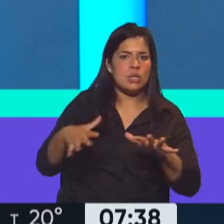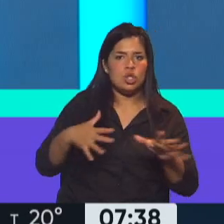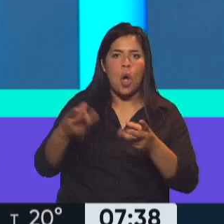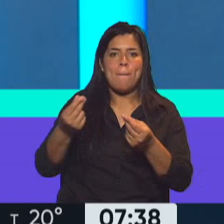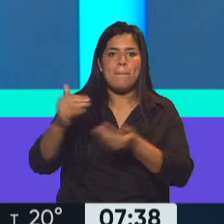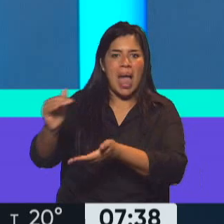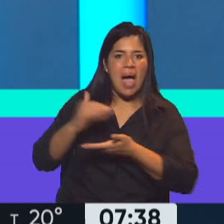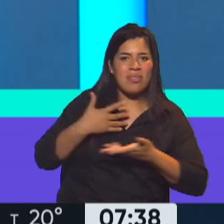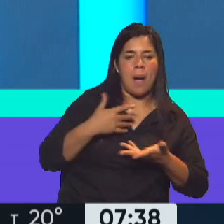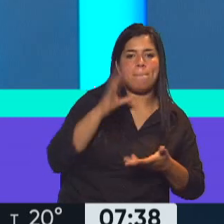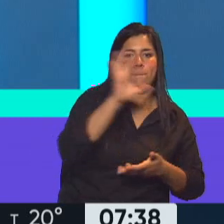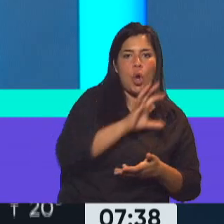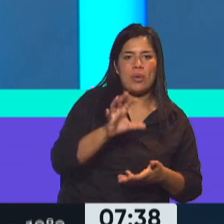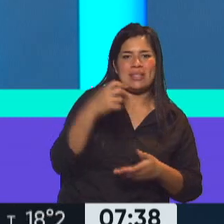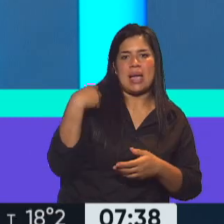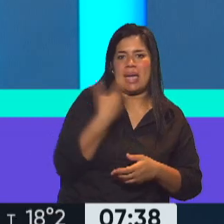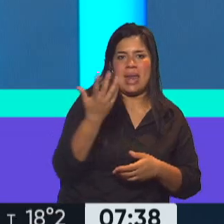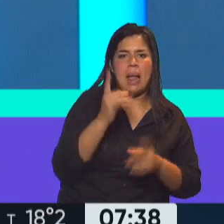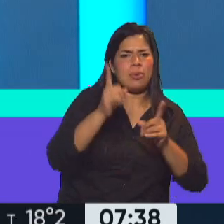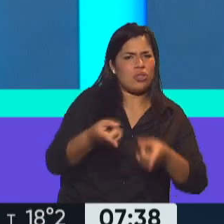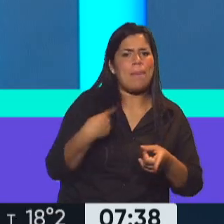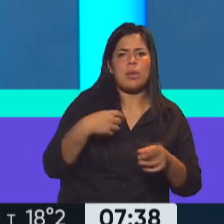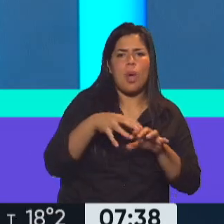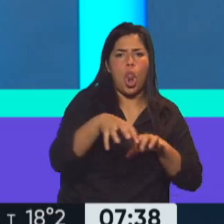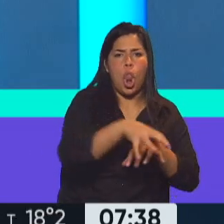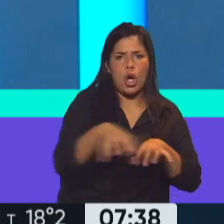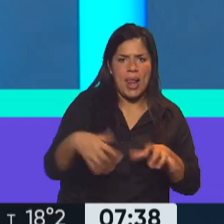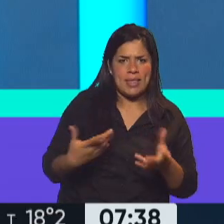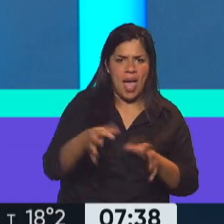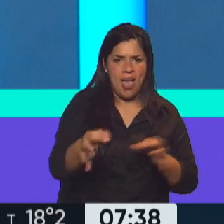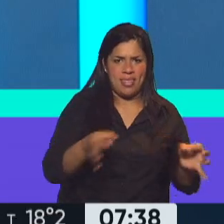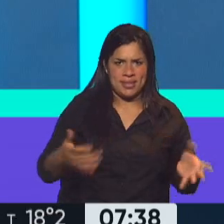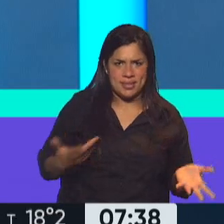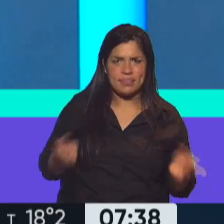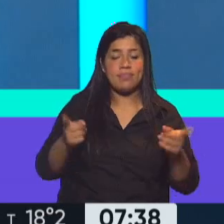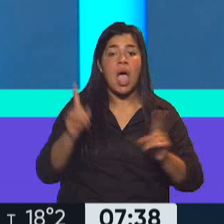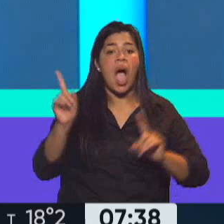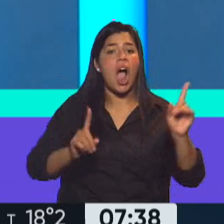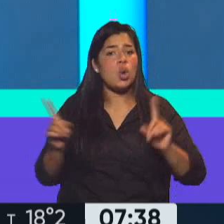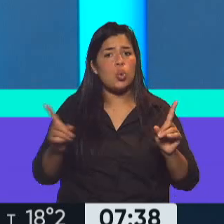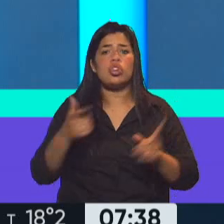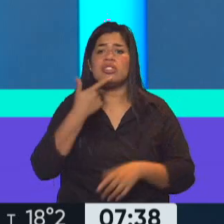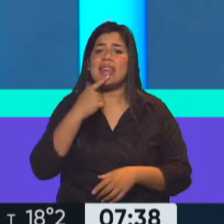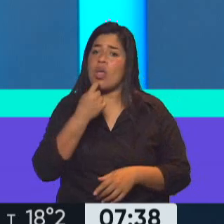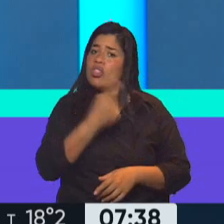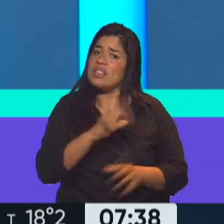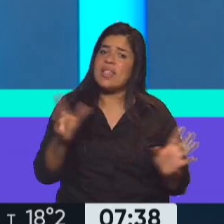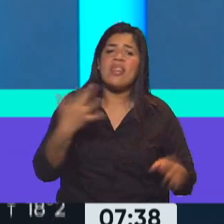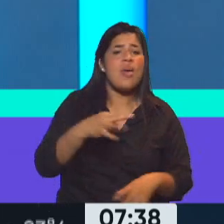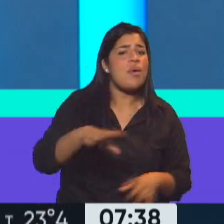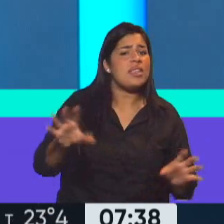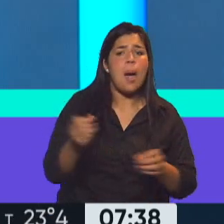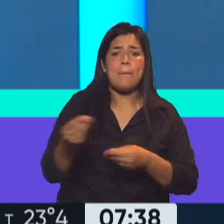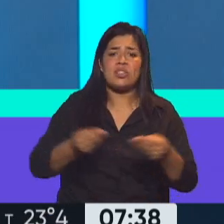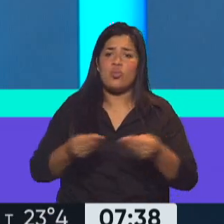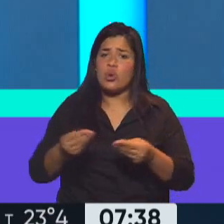escenario y es más complicado precisamente para los gobernadores opositores que creen que se debería haber aprobado el presupuesto, pero bueno, tienen un